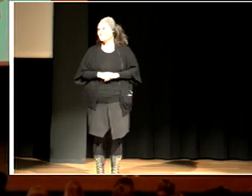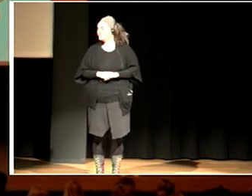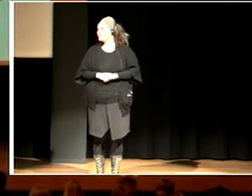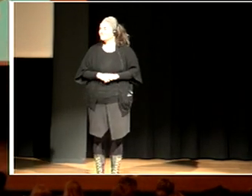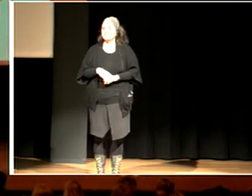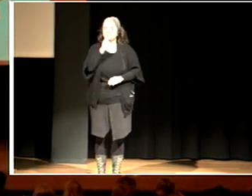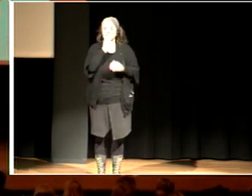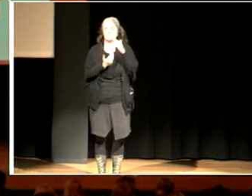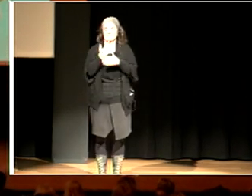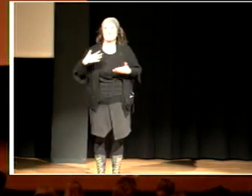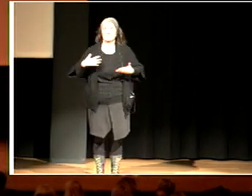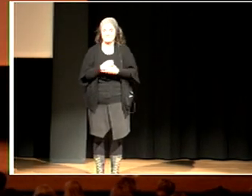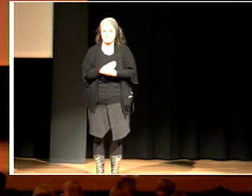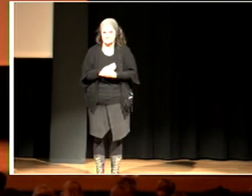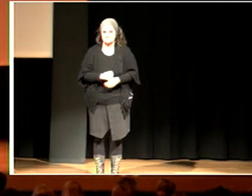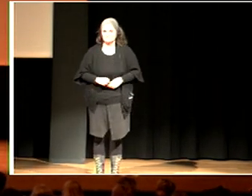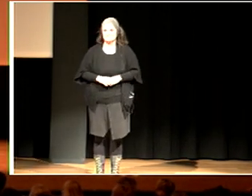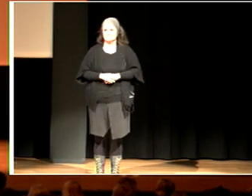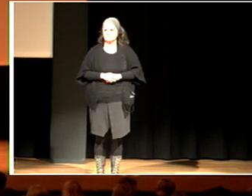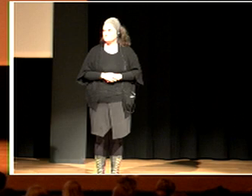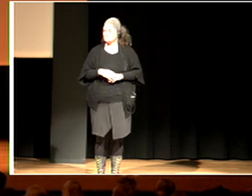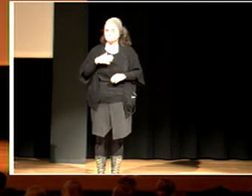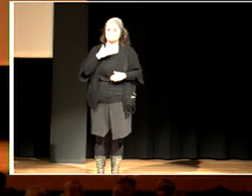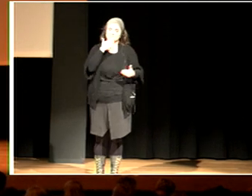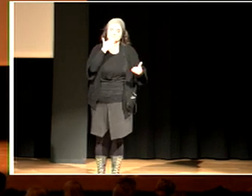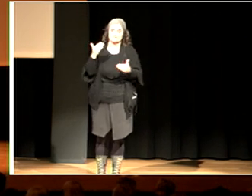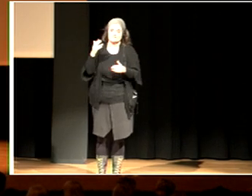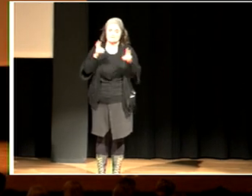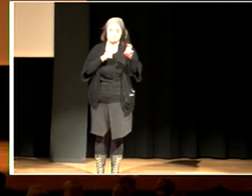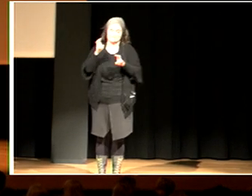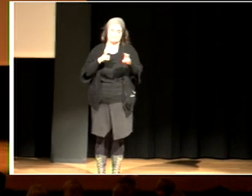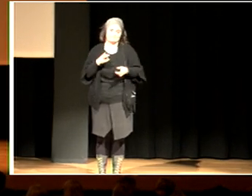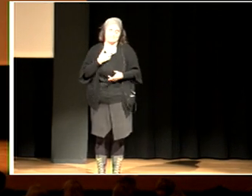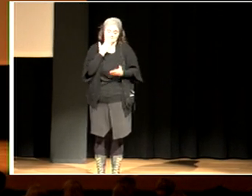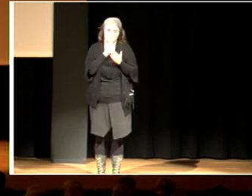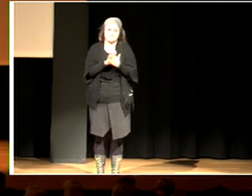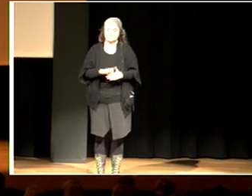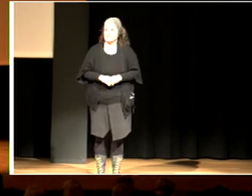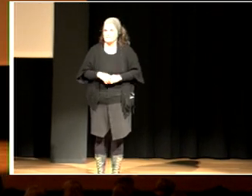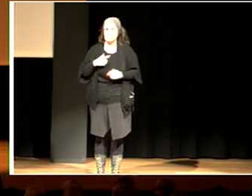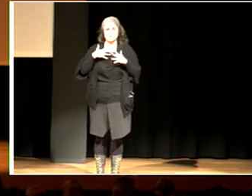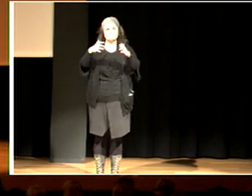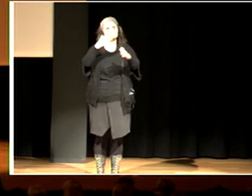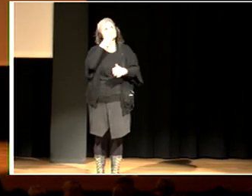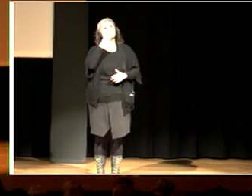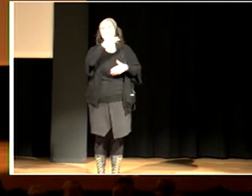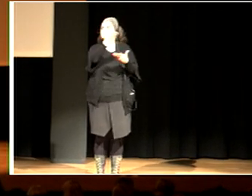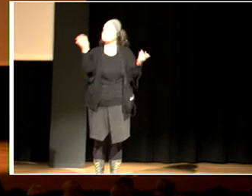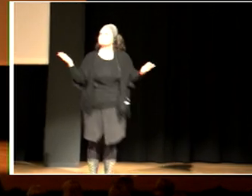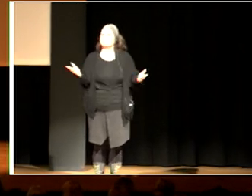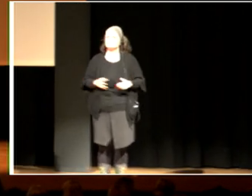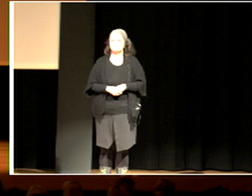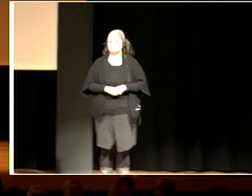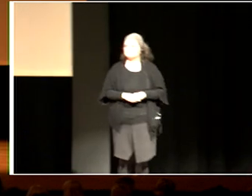donde no hay miles que por estar aquí de verdad es una sala chula yo